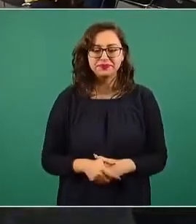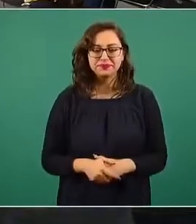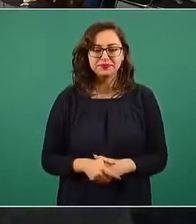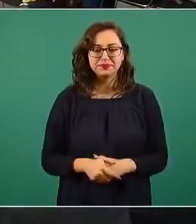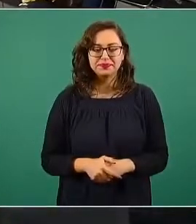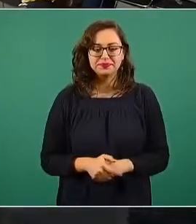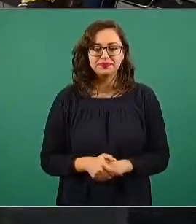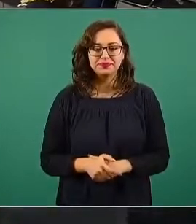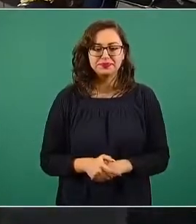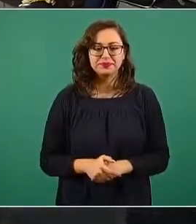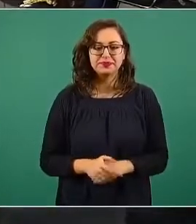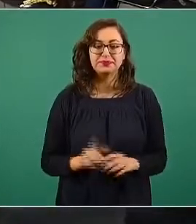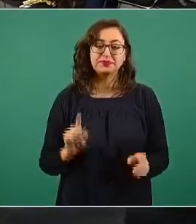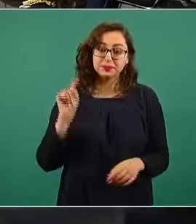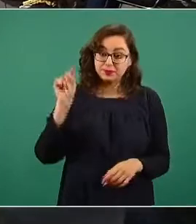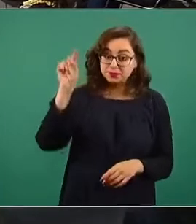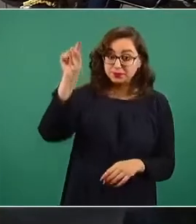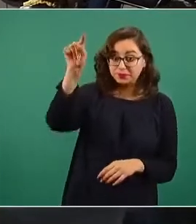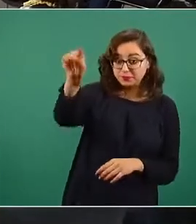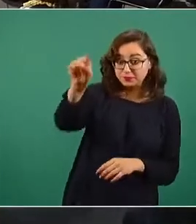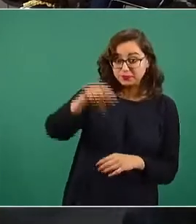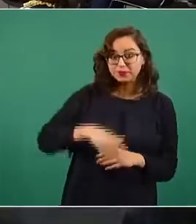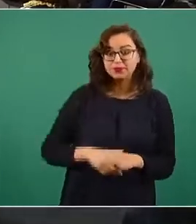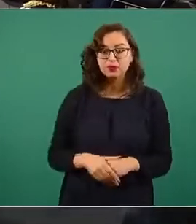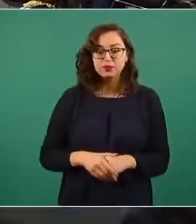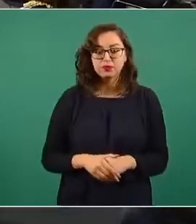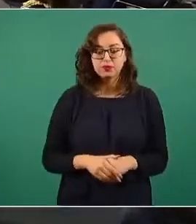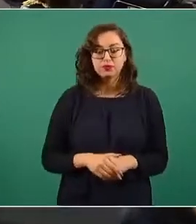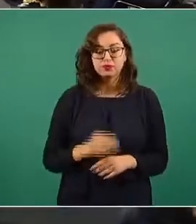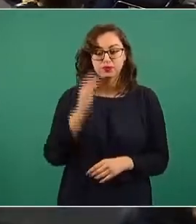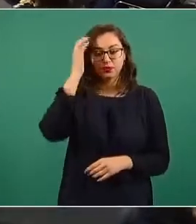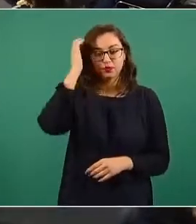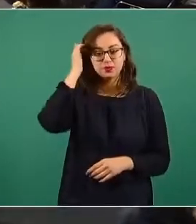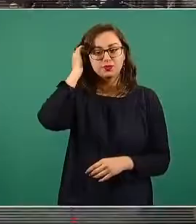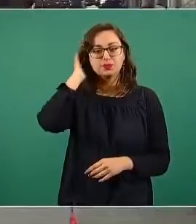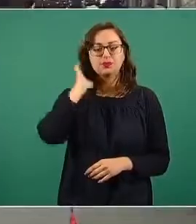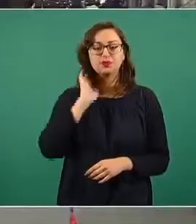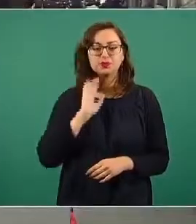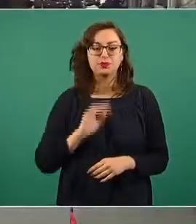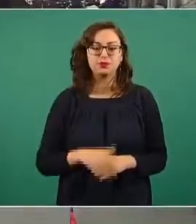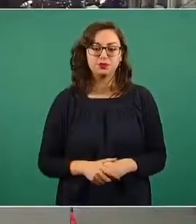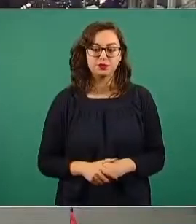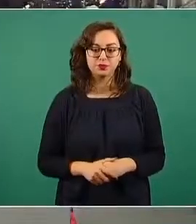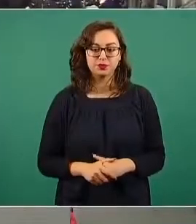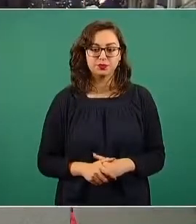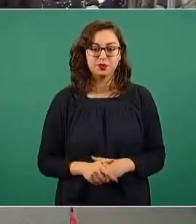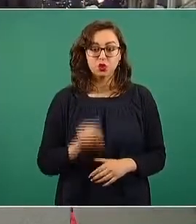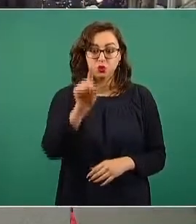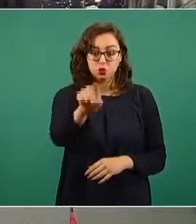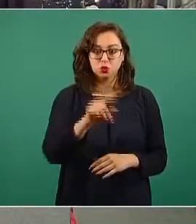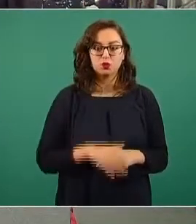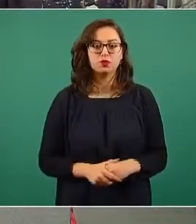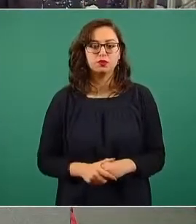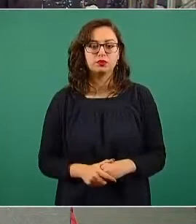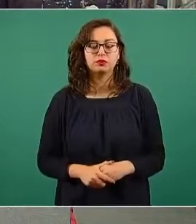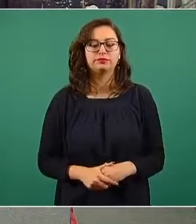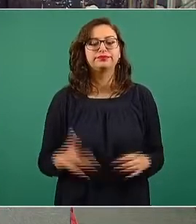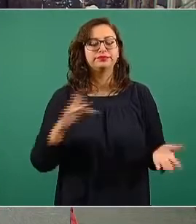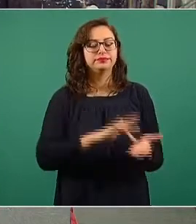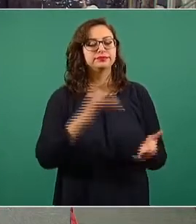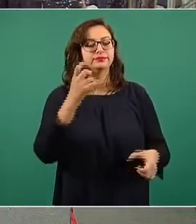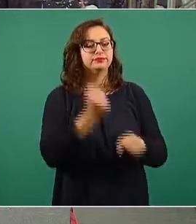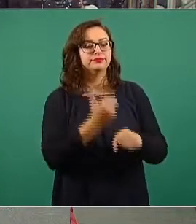Gracias. A ver, hasta allá, por favor. Tú traes un traje. Gracias, secretaria. Esteban Durán, Expresión